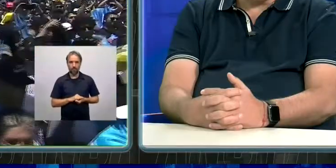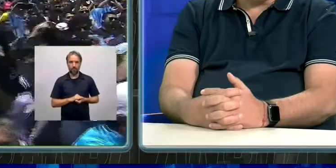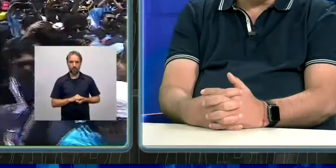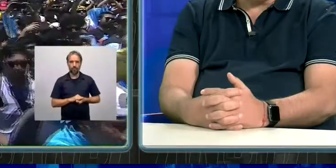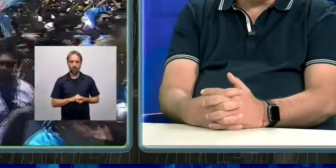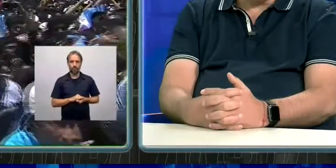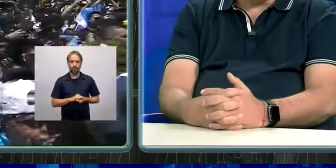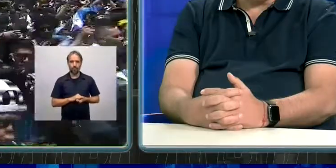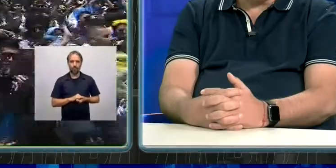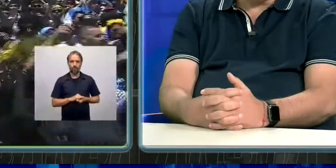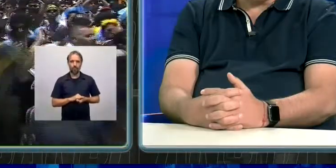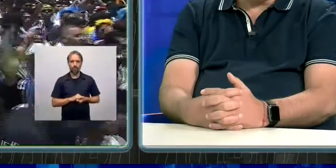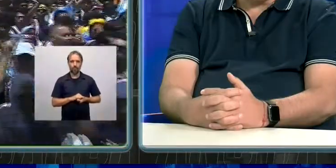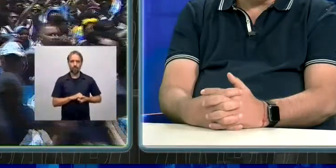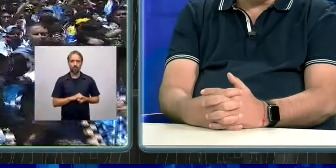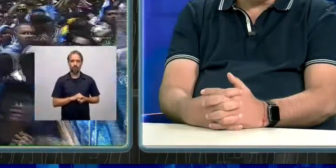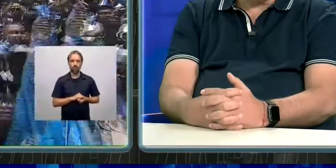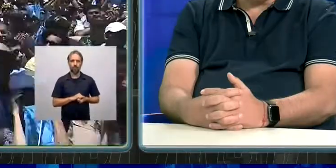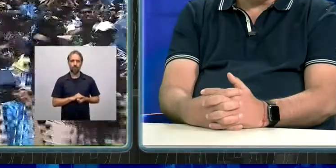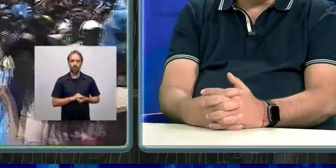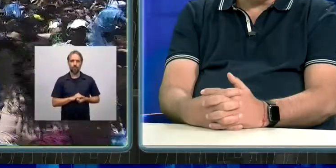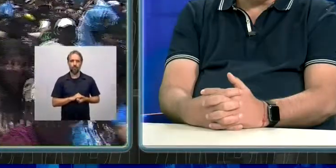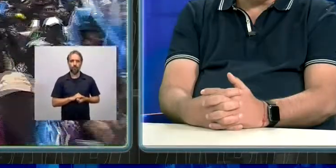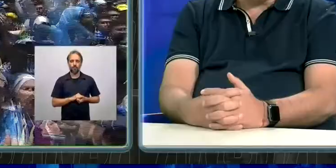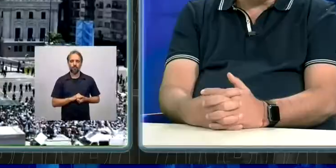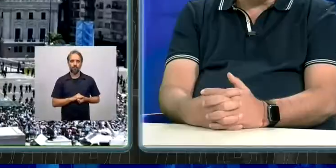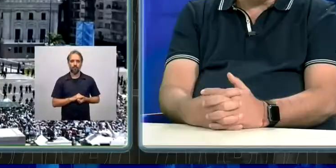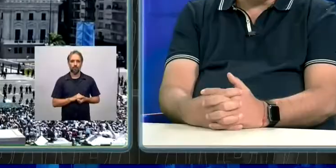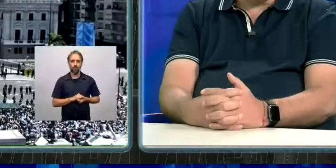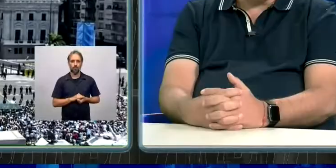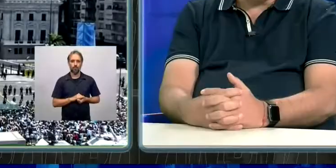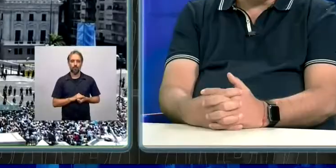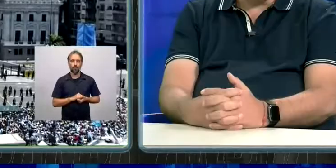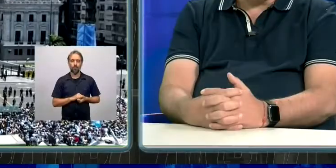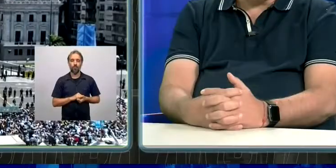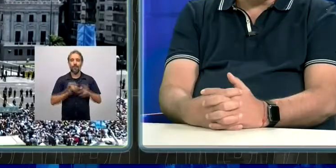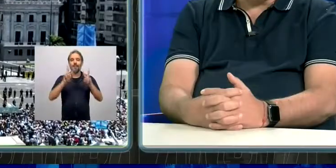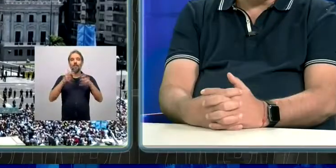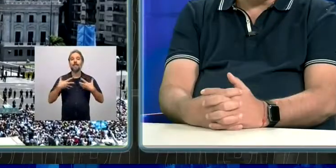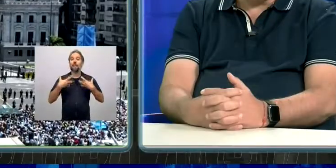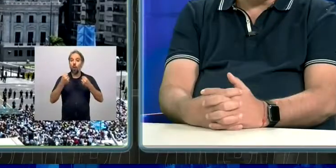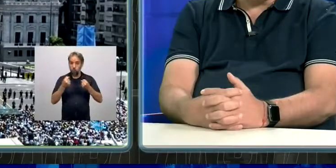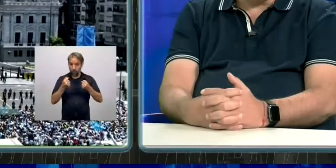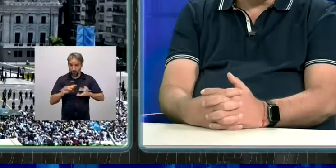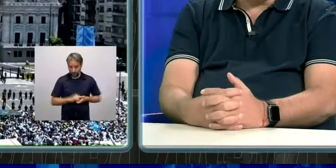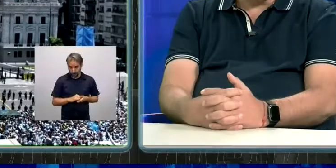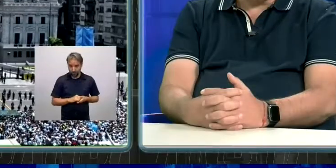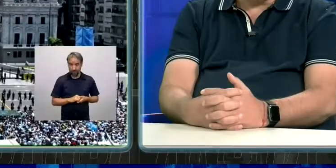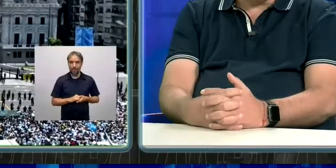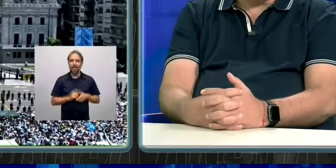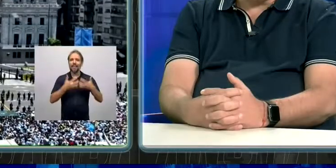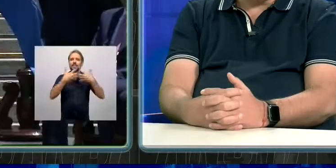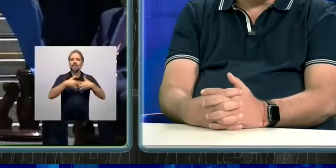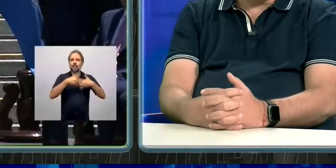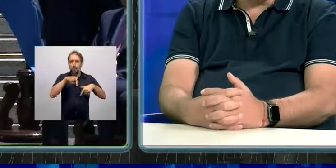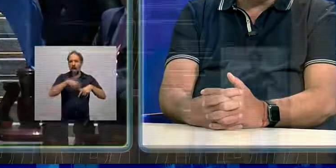en eso, fue categórico y la verdad que bastante contundente también. José, lo que no queda claro es el punteo de medidas